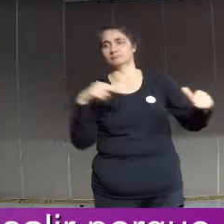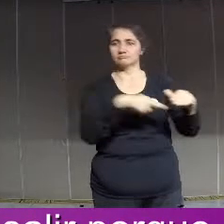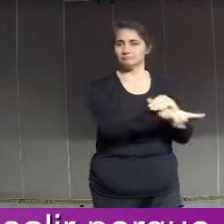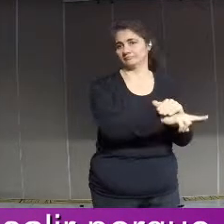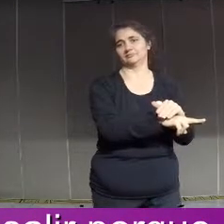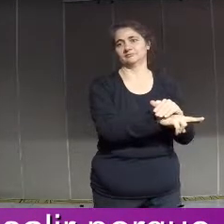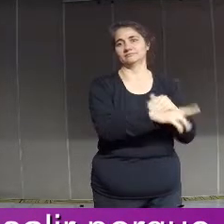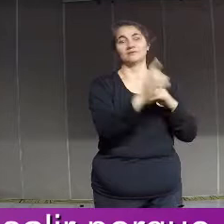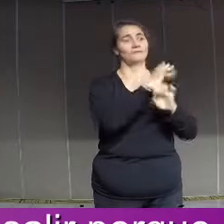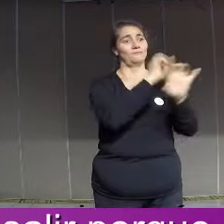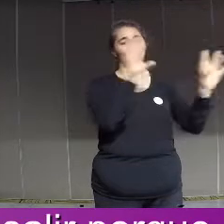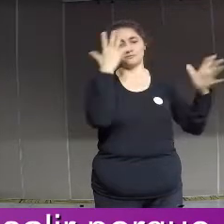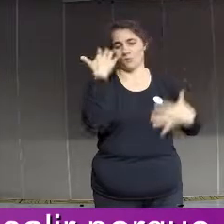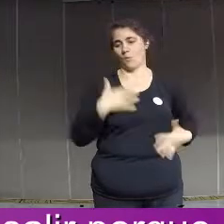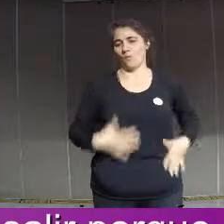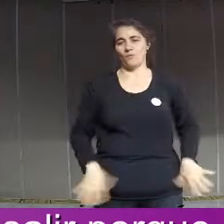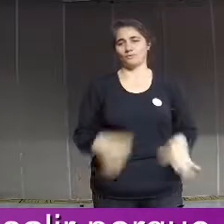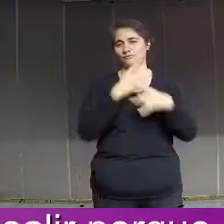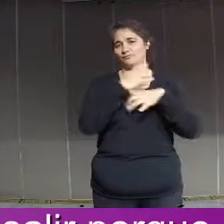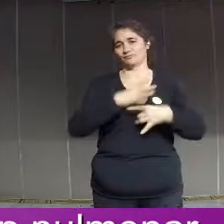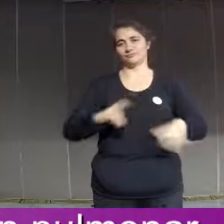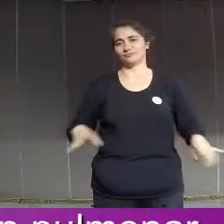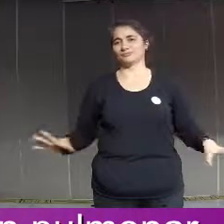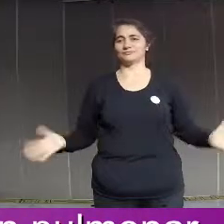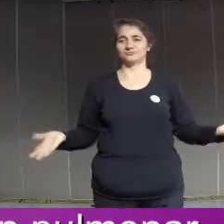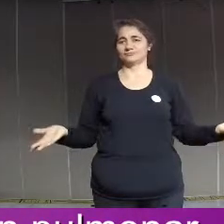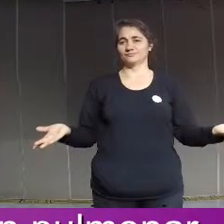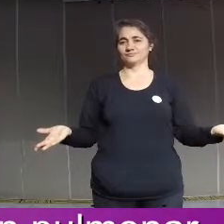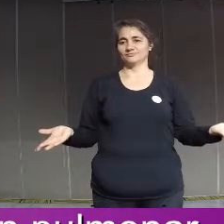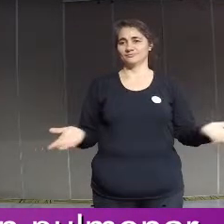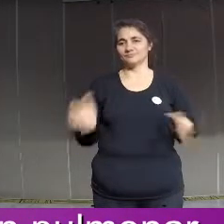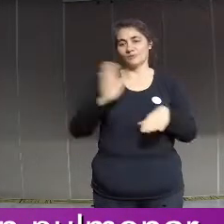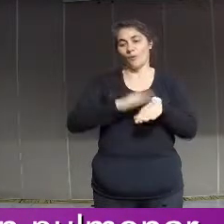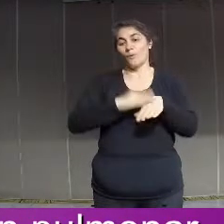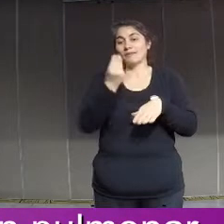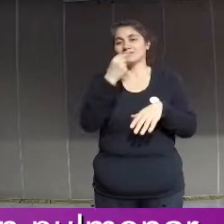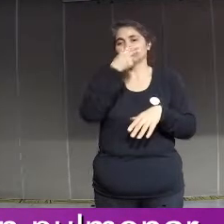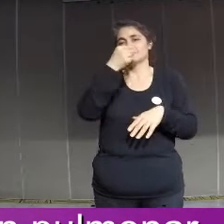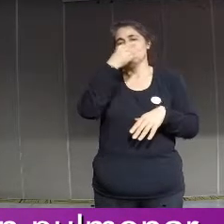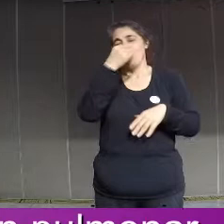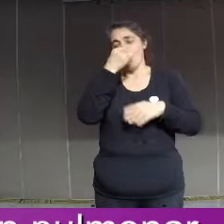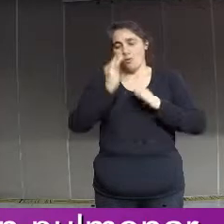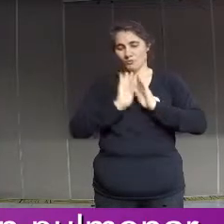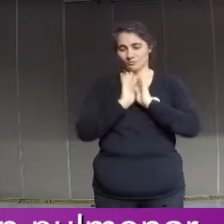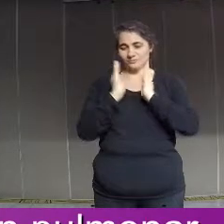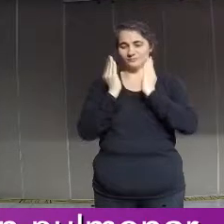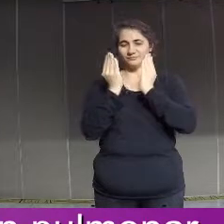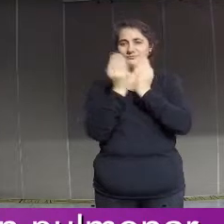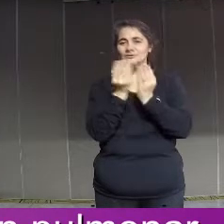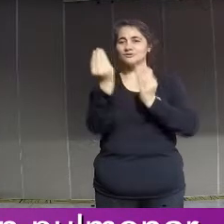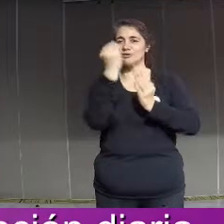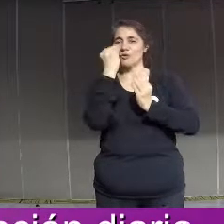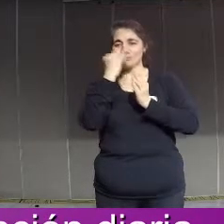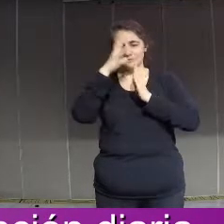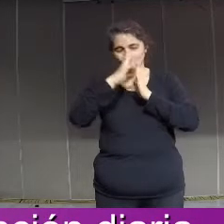las paredes y empieza el círculo de la microaspiración por las secreciones pegadas en las paredes. Entonces, cada vez